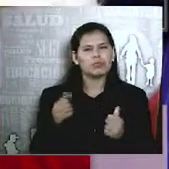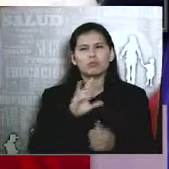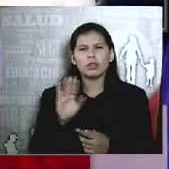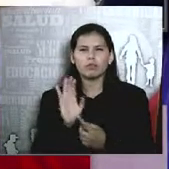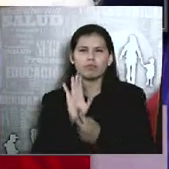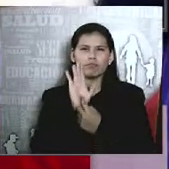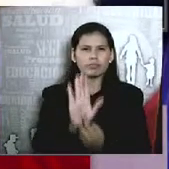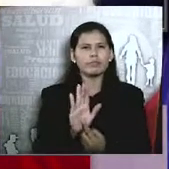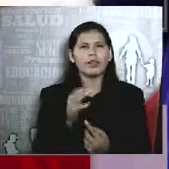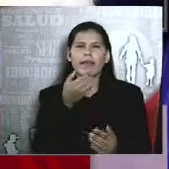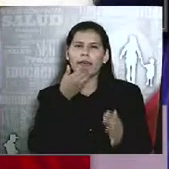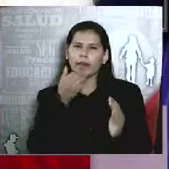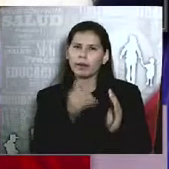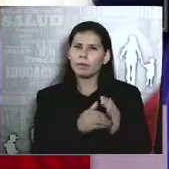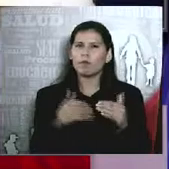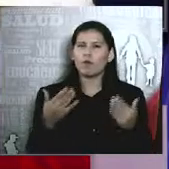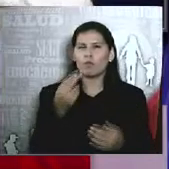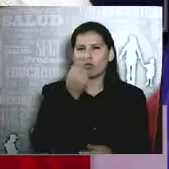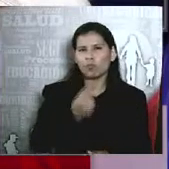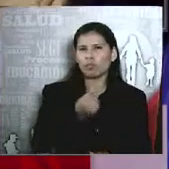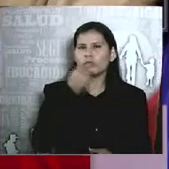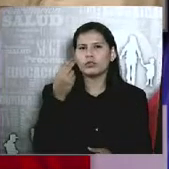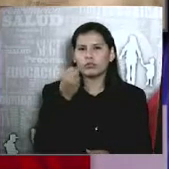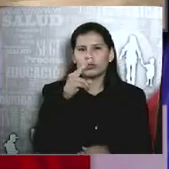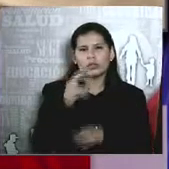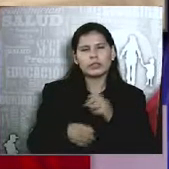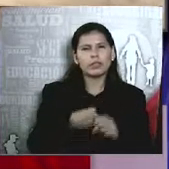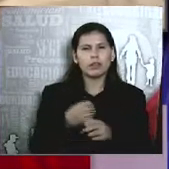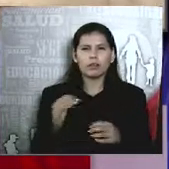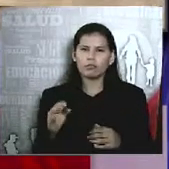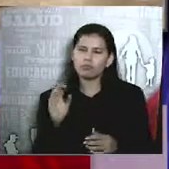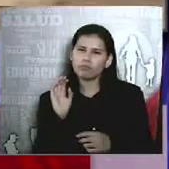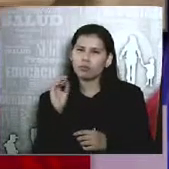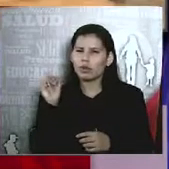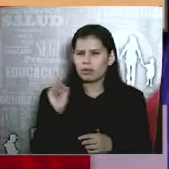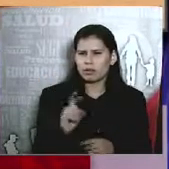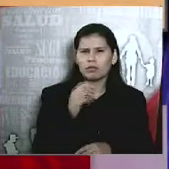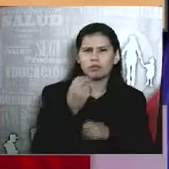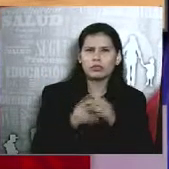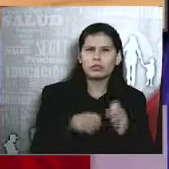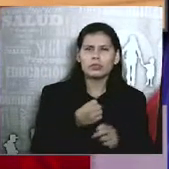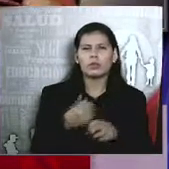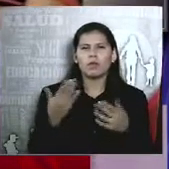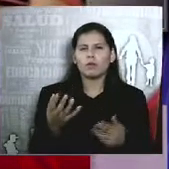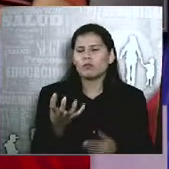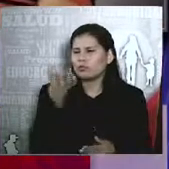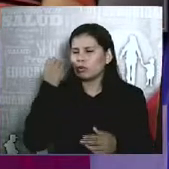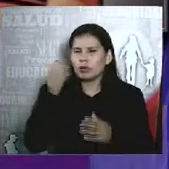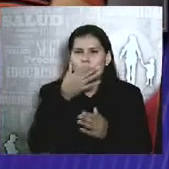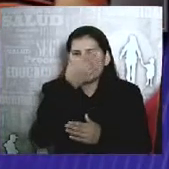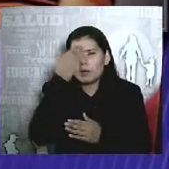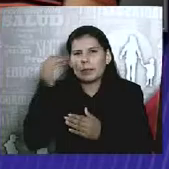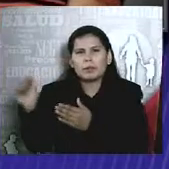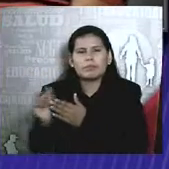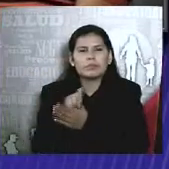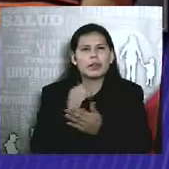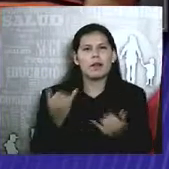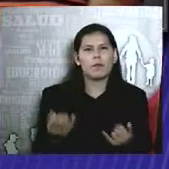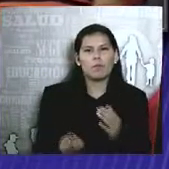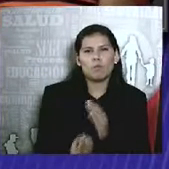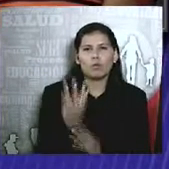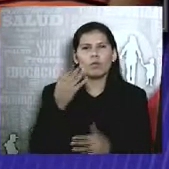desde hace 12 años de compromiso, de capacidad, de gestión de ese pasado, de entender ese pasado, para